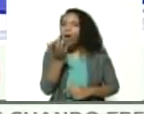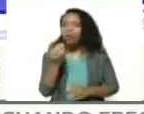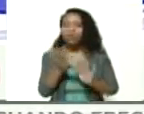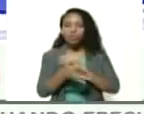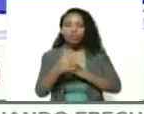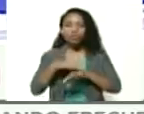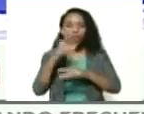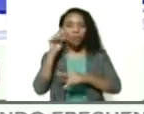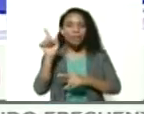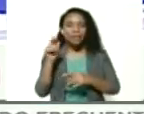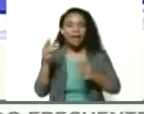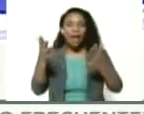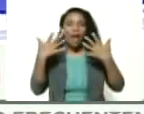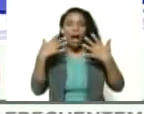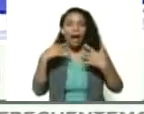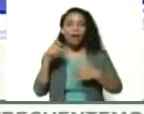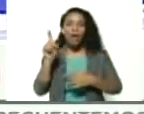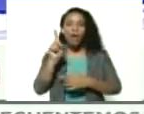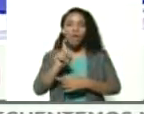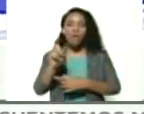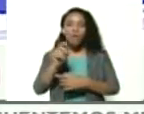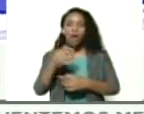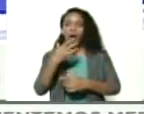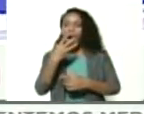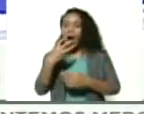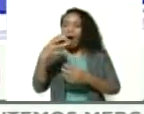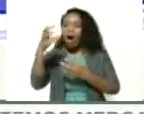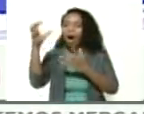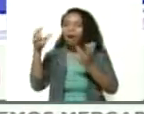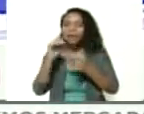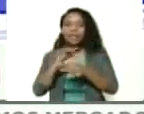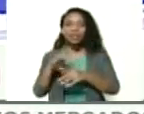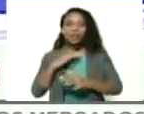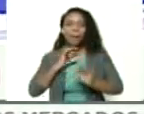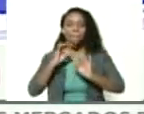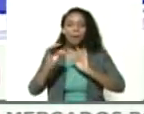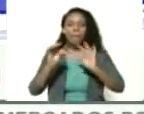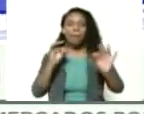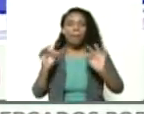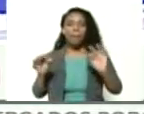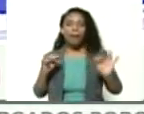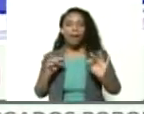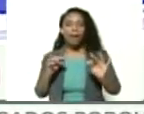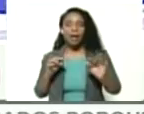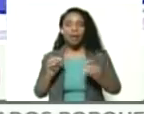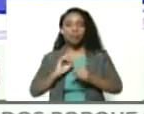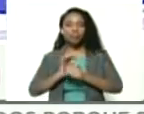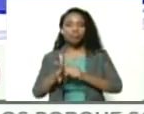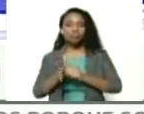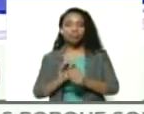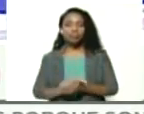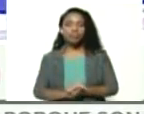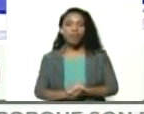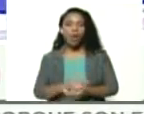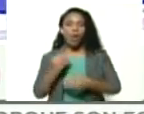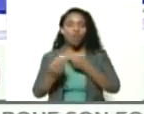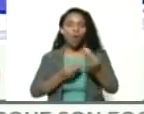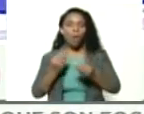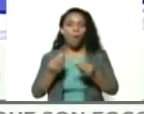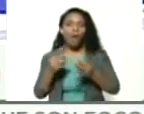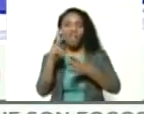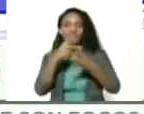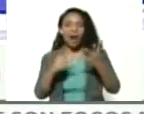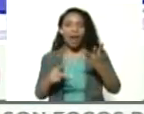lo que llaman aerosol, que es el que transmite precisamente el coronavirus. En el caso de la